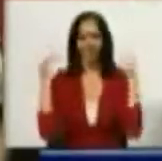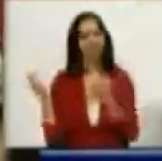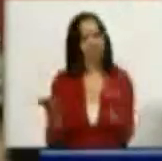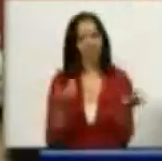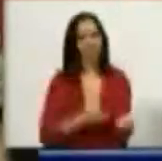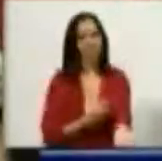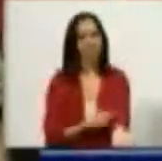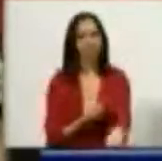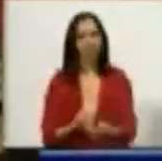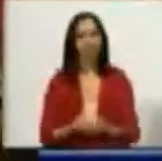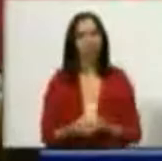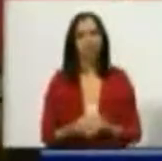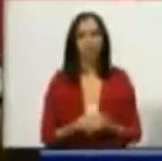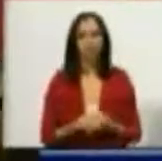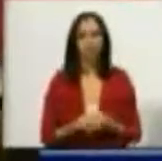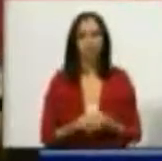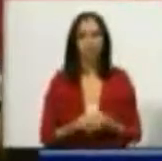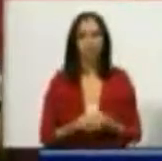hermano